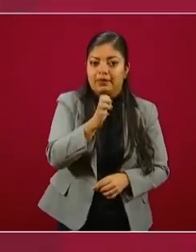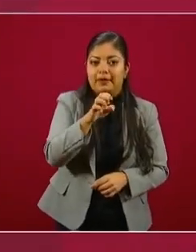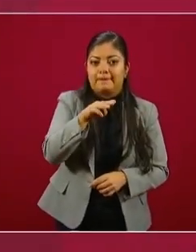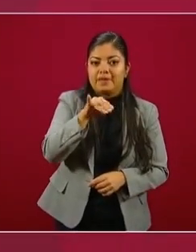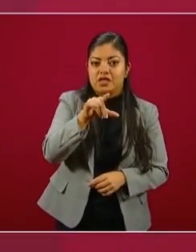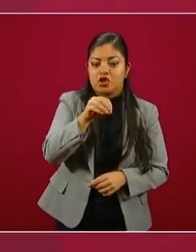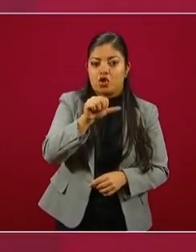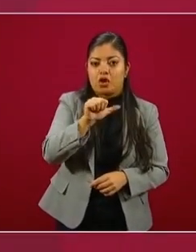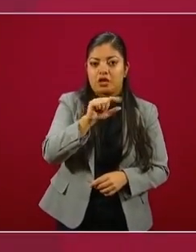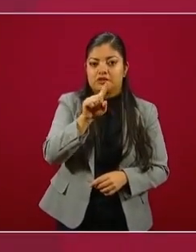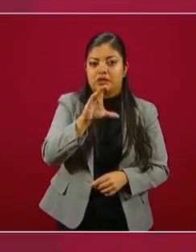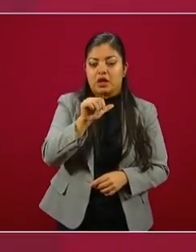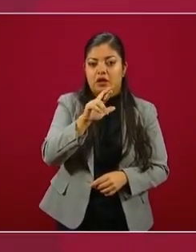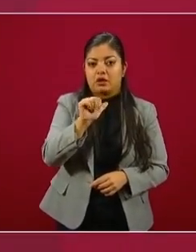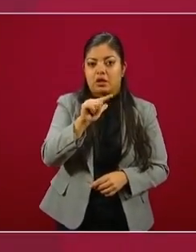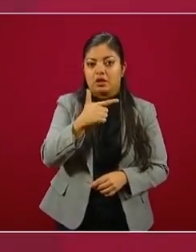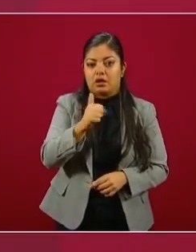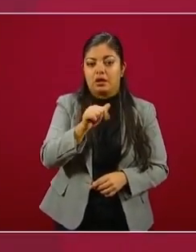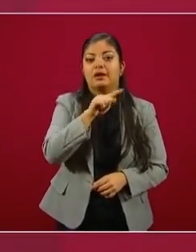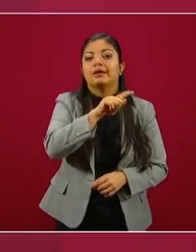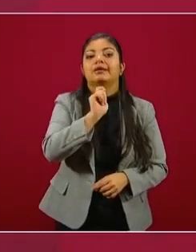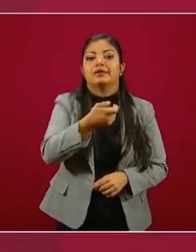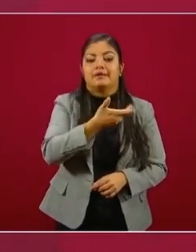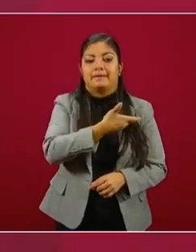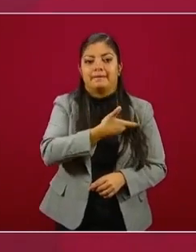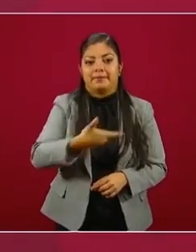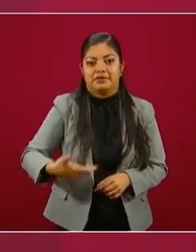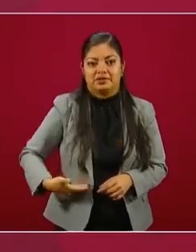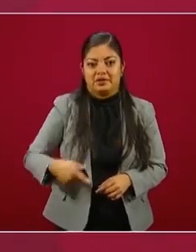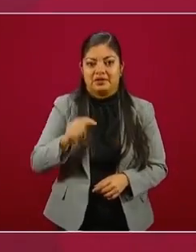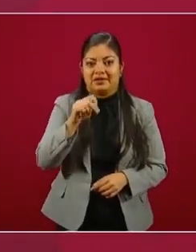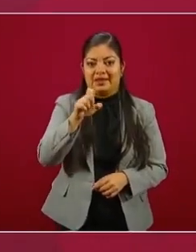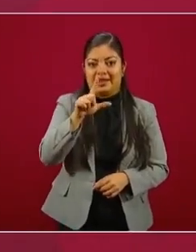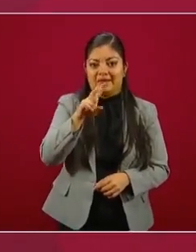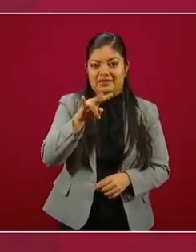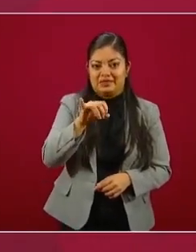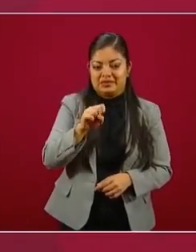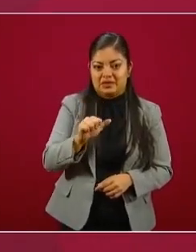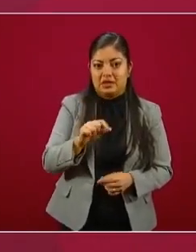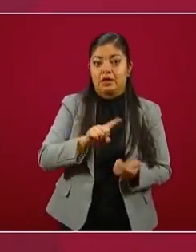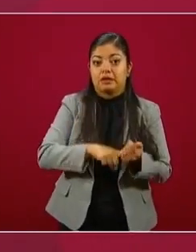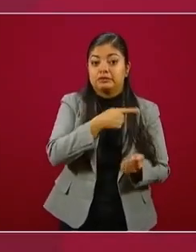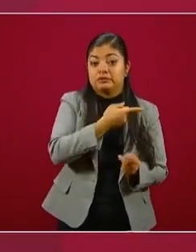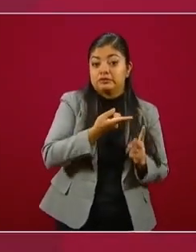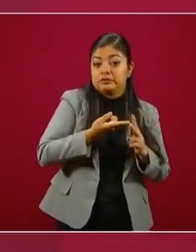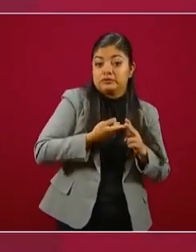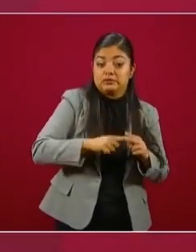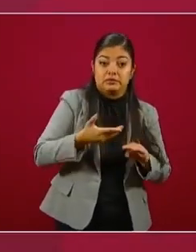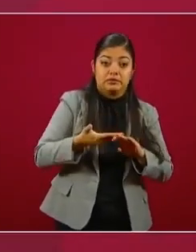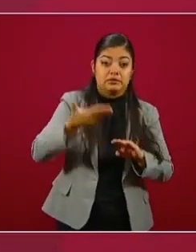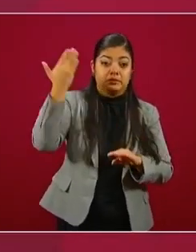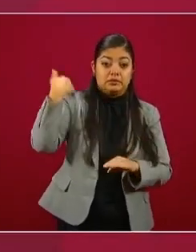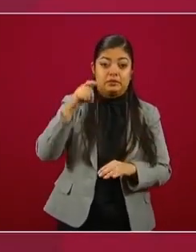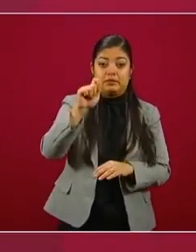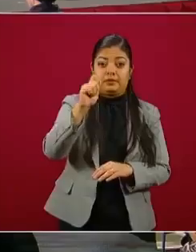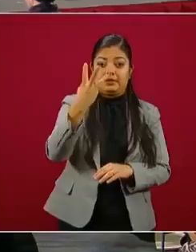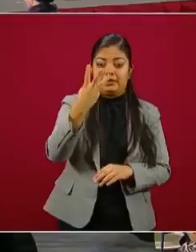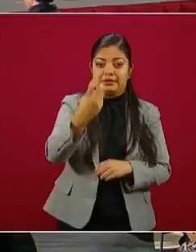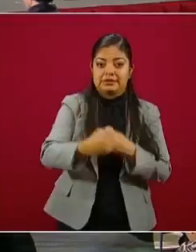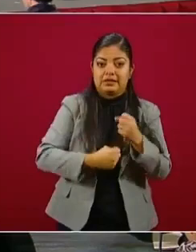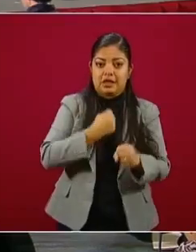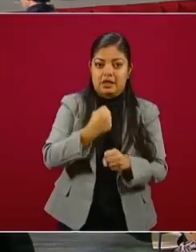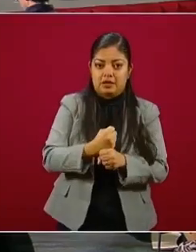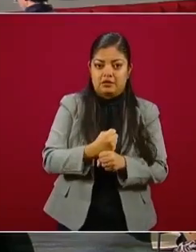Azcárraga, presidente de Grupo Televisa, con quien emprendí este proyecto hace ya 23 años.